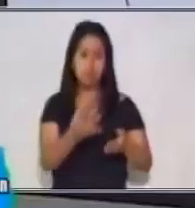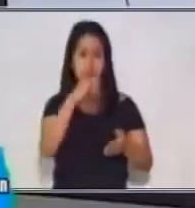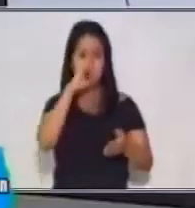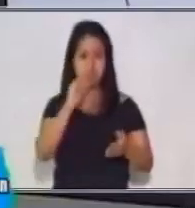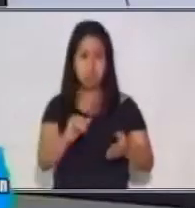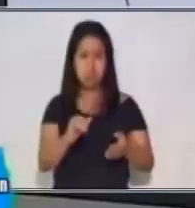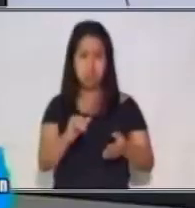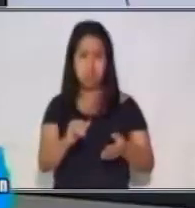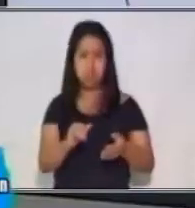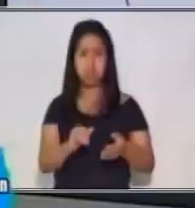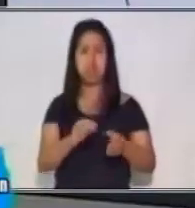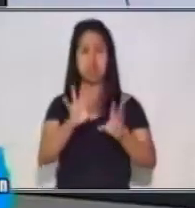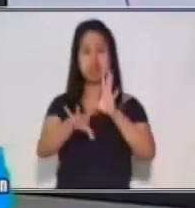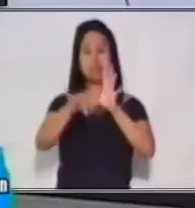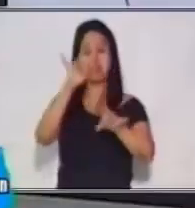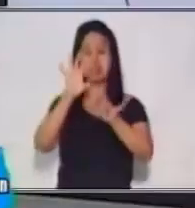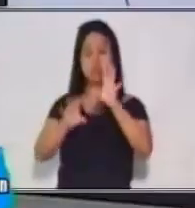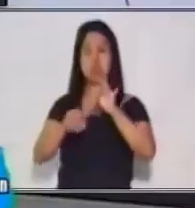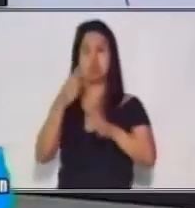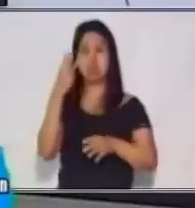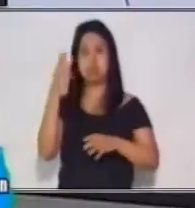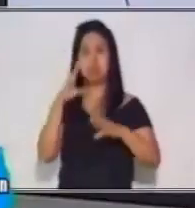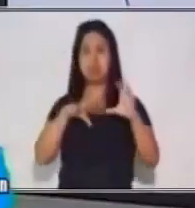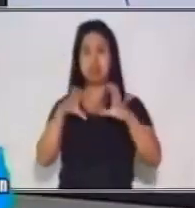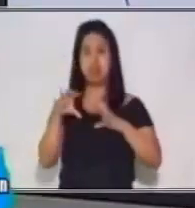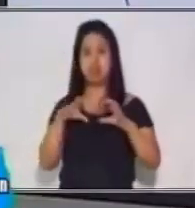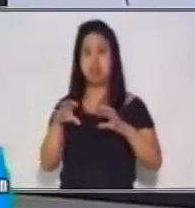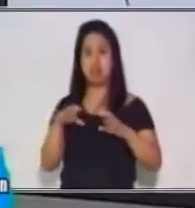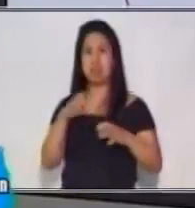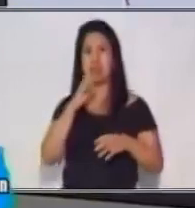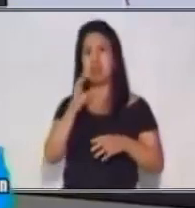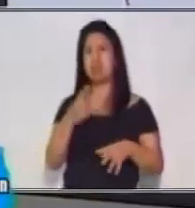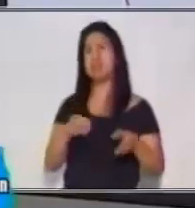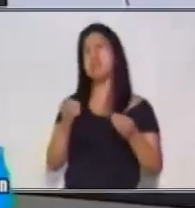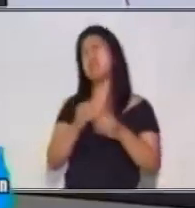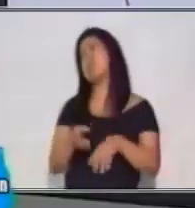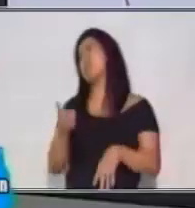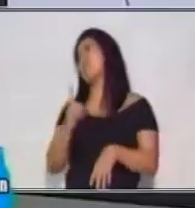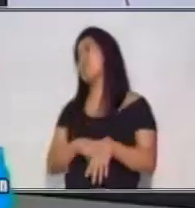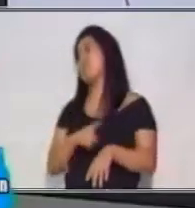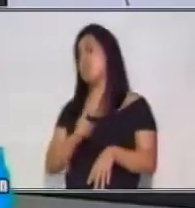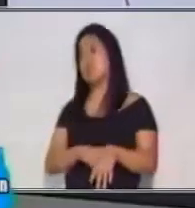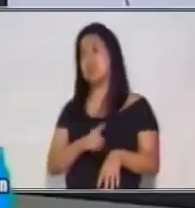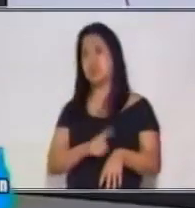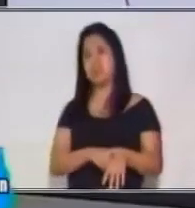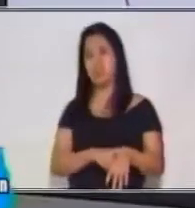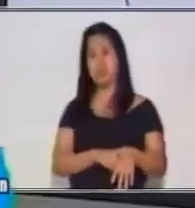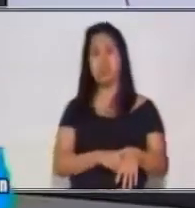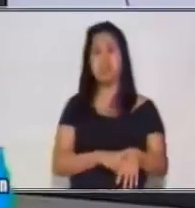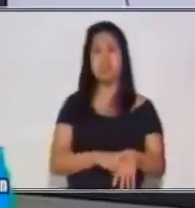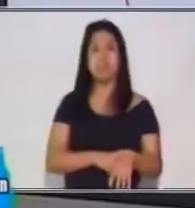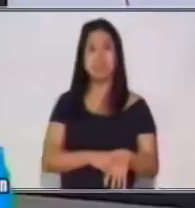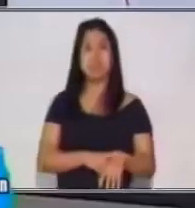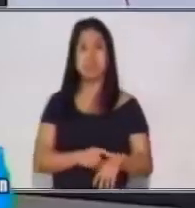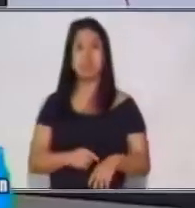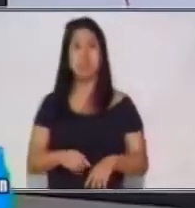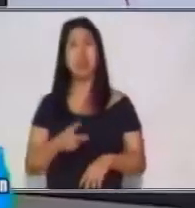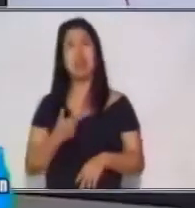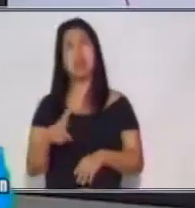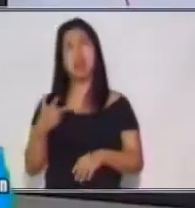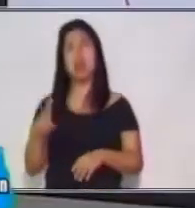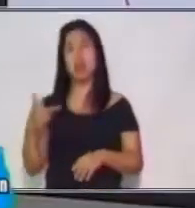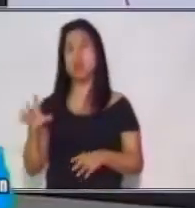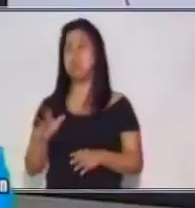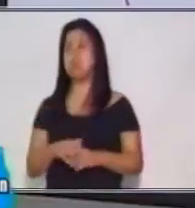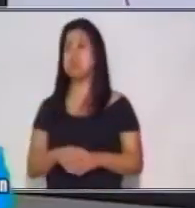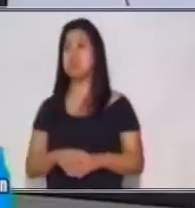seleccionaron las tres actividades, los tres deportes. Eso se vuelve más tardado y entonces lo que vamos a hacer, como